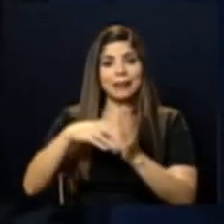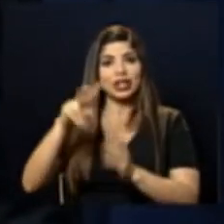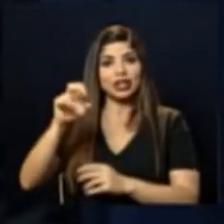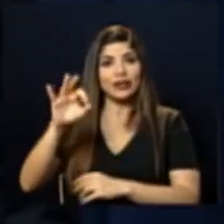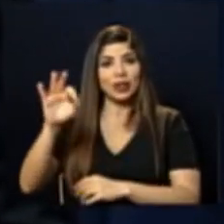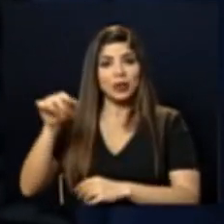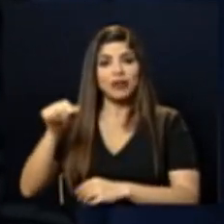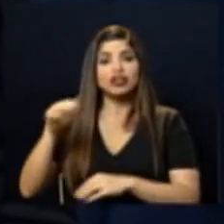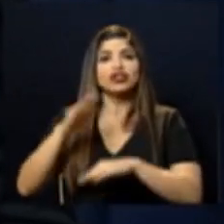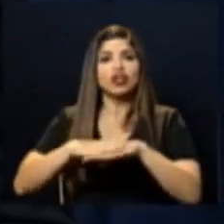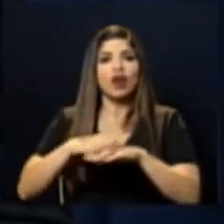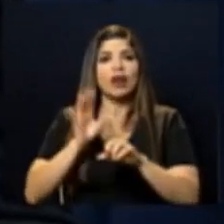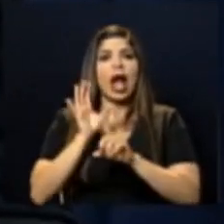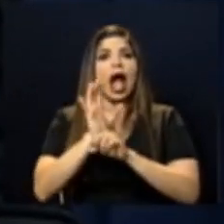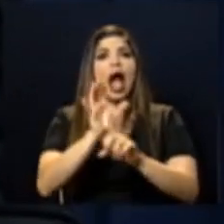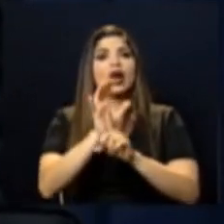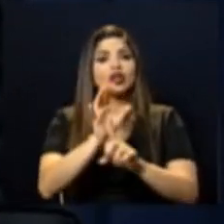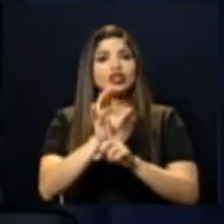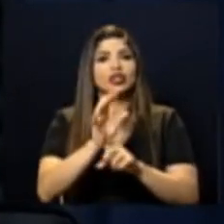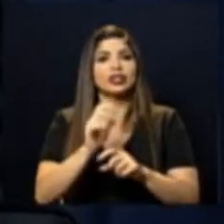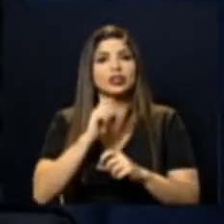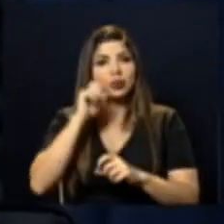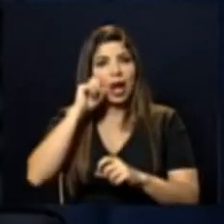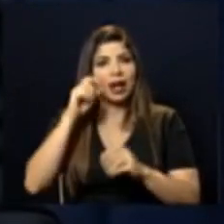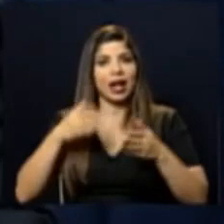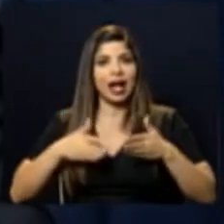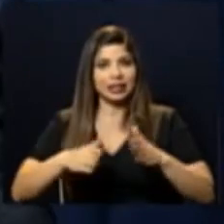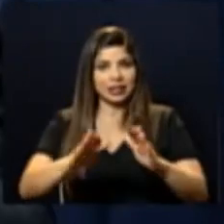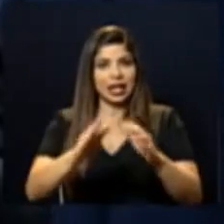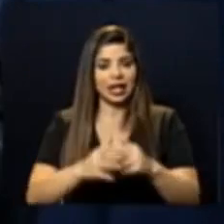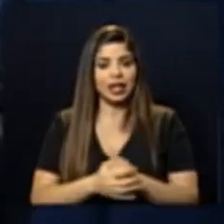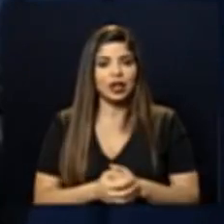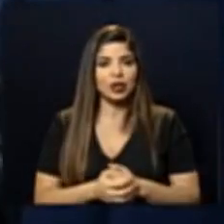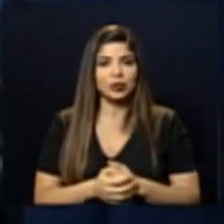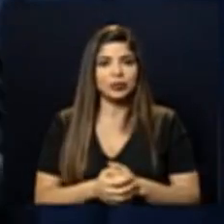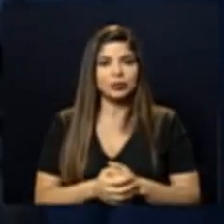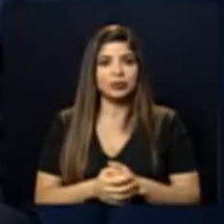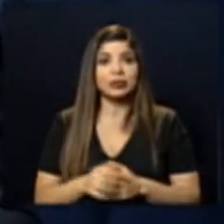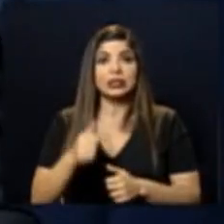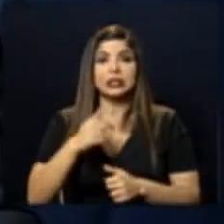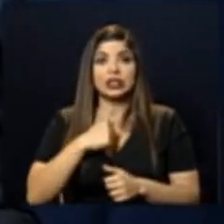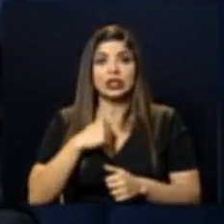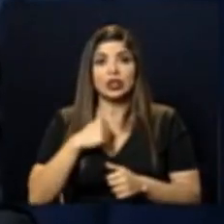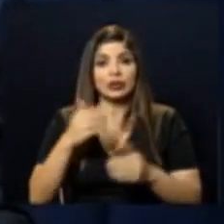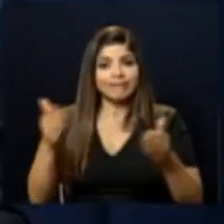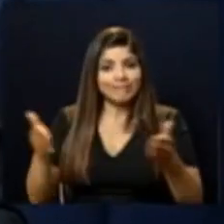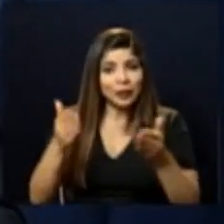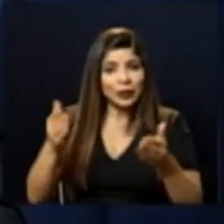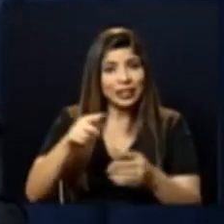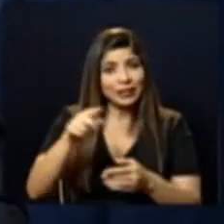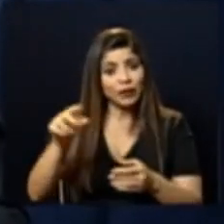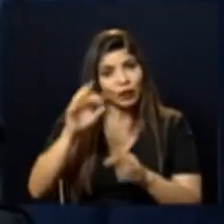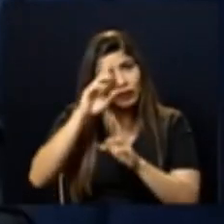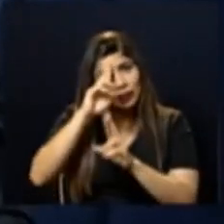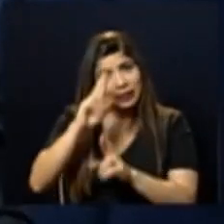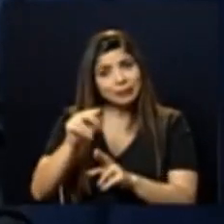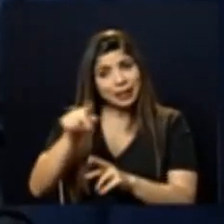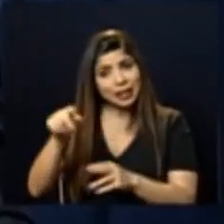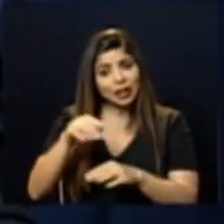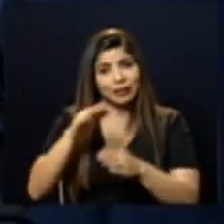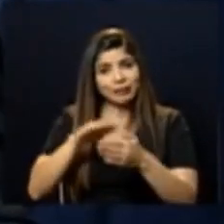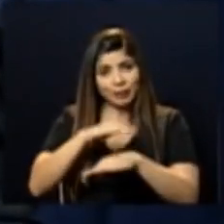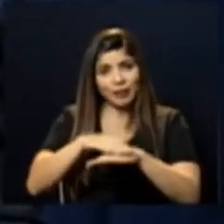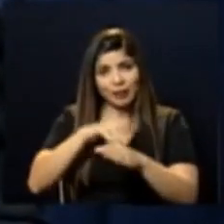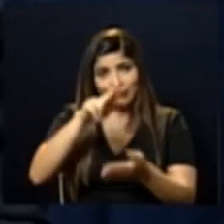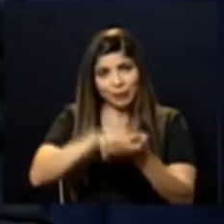20.299, sobre acoso sexual callejero, el cual les insto respetuosamente a